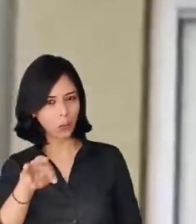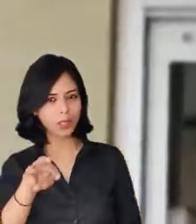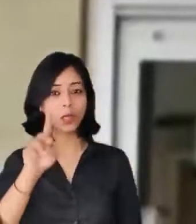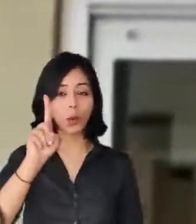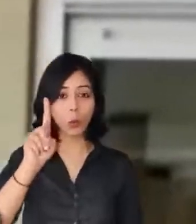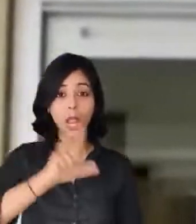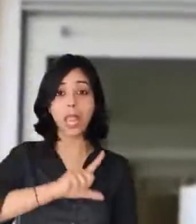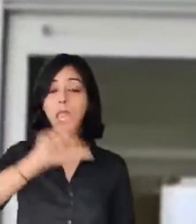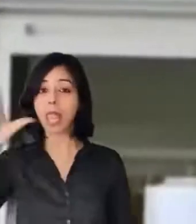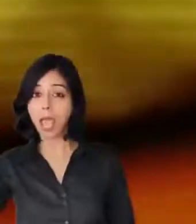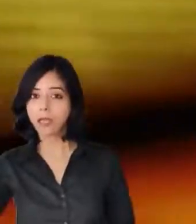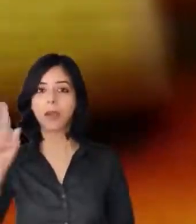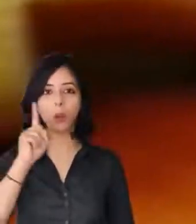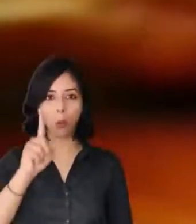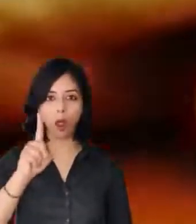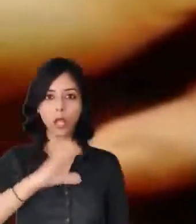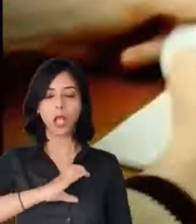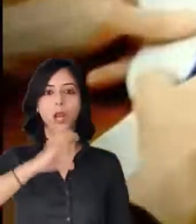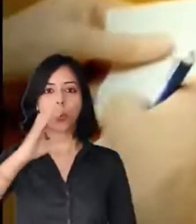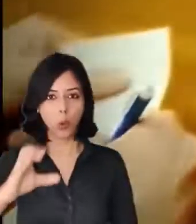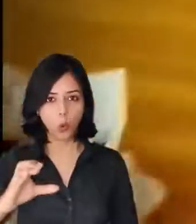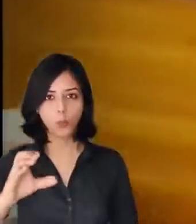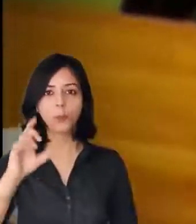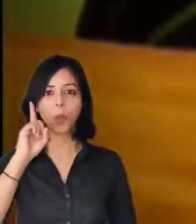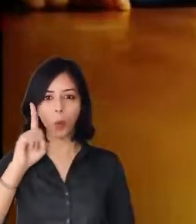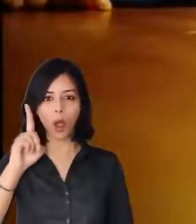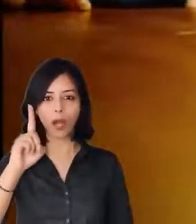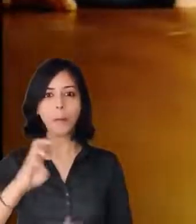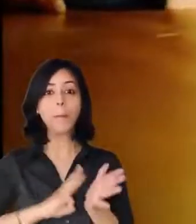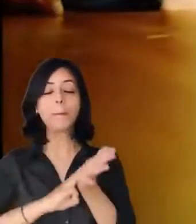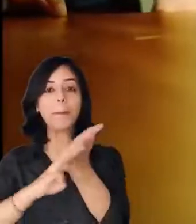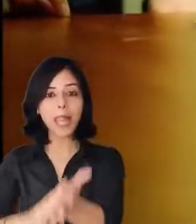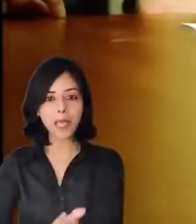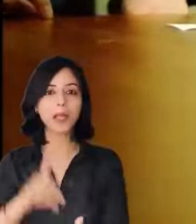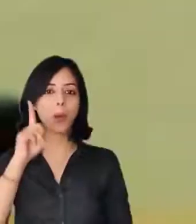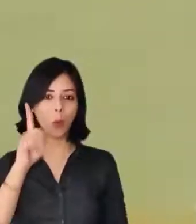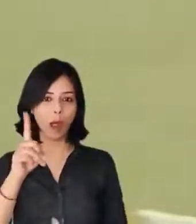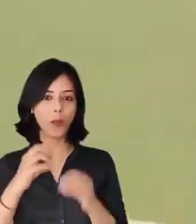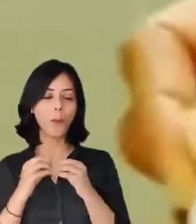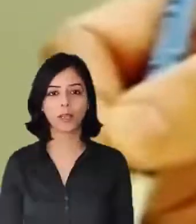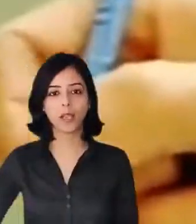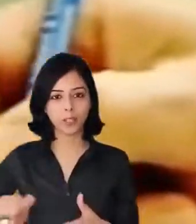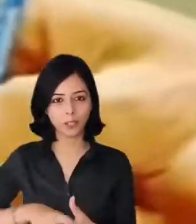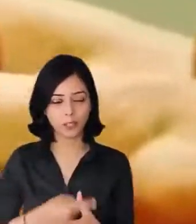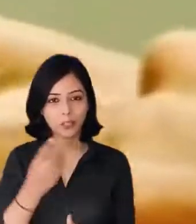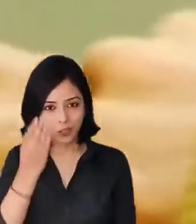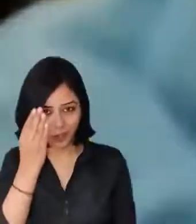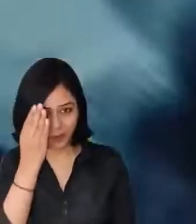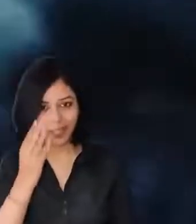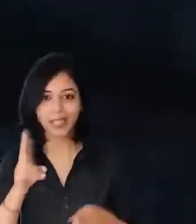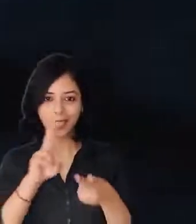El secreto que Jimmy tenía guardado era perturbador en muchos aspectos. Pero el teniente Latz